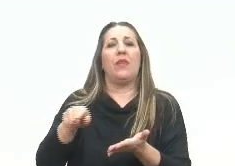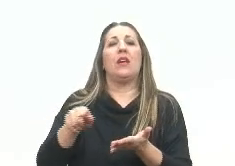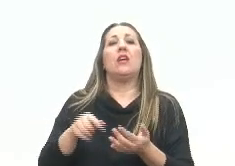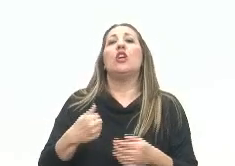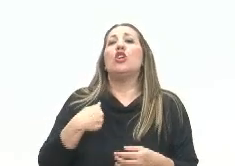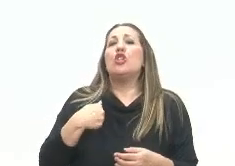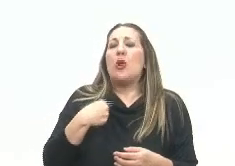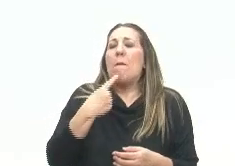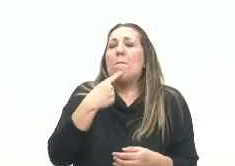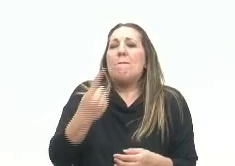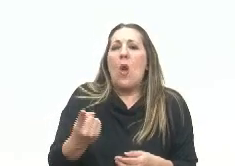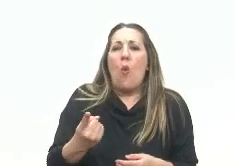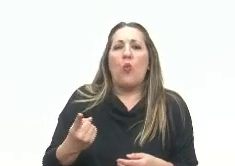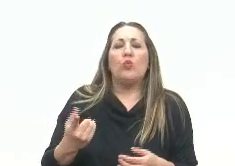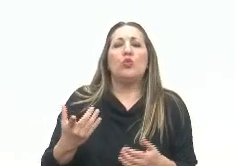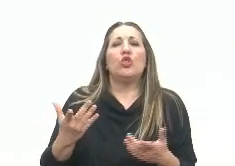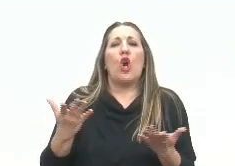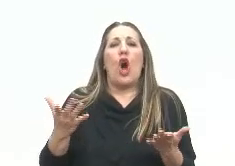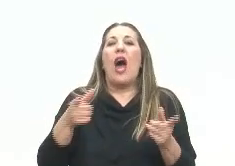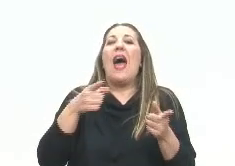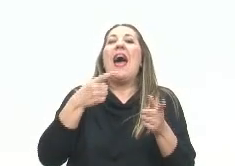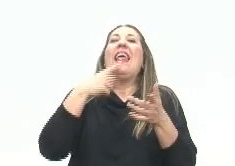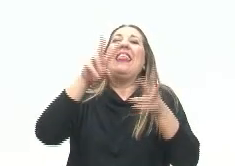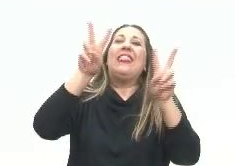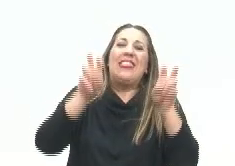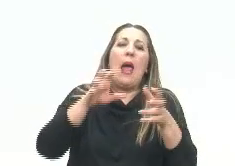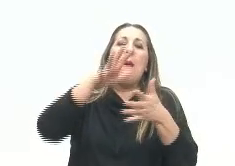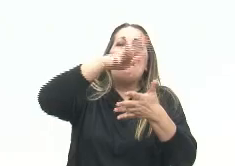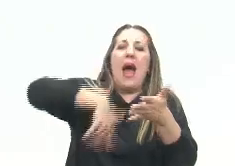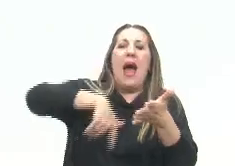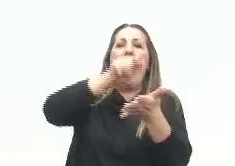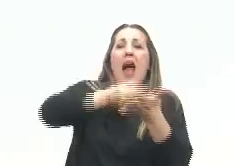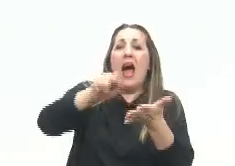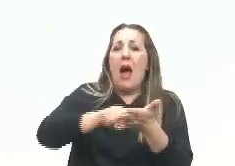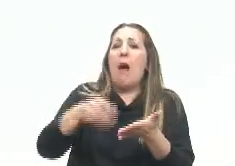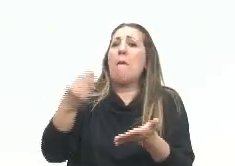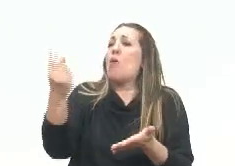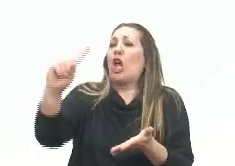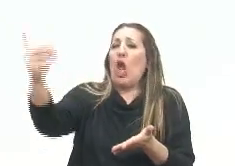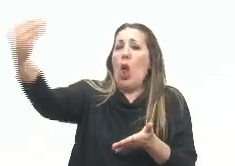si era tan importante la redacción y todo, ¿por qué no vinieron a la comisión?